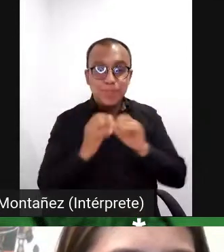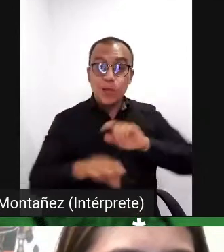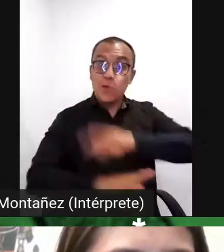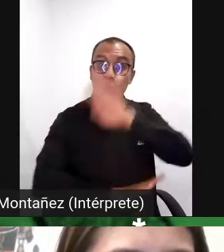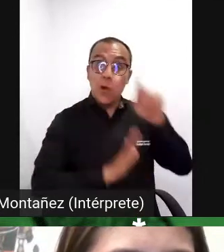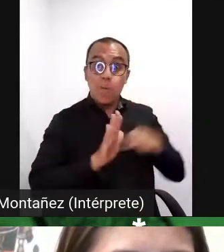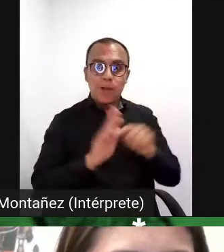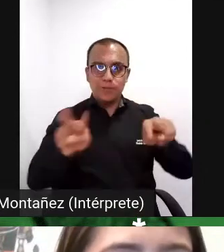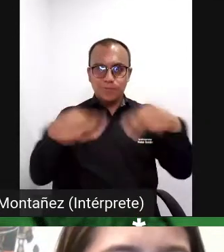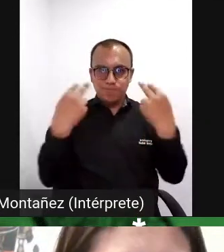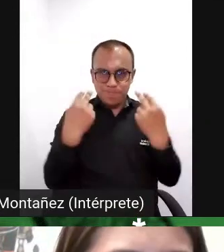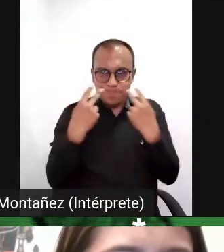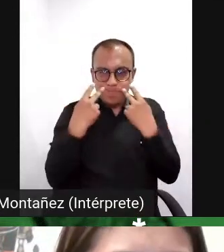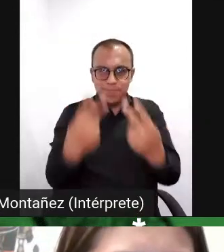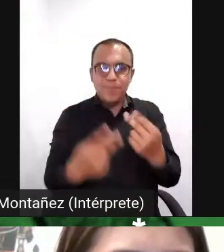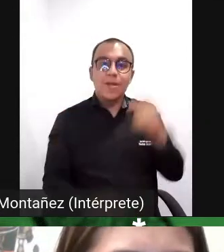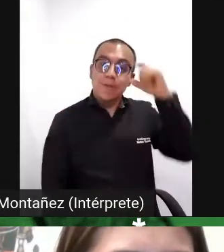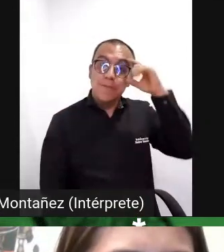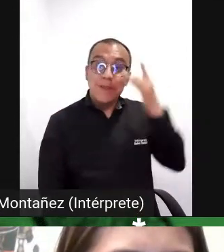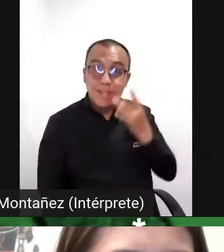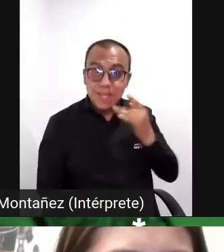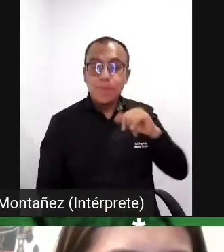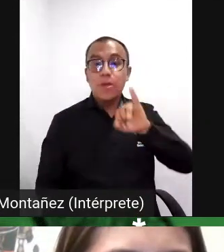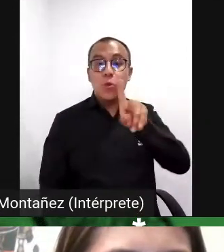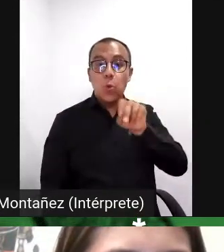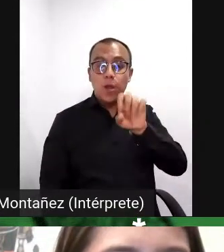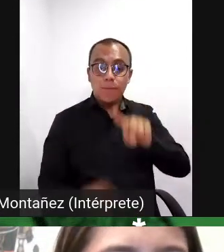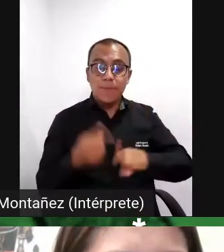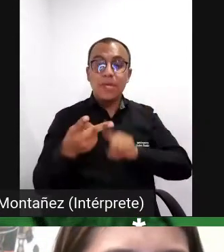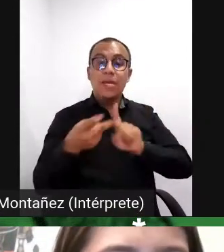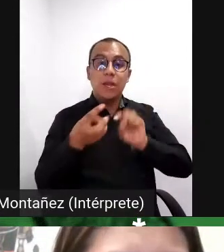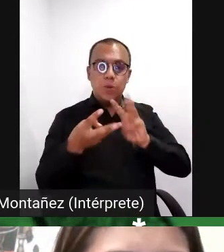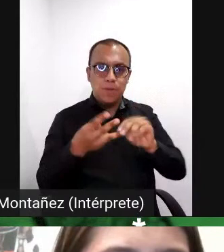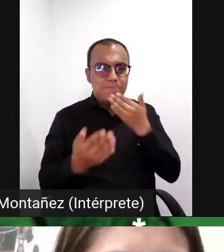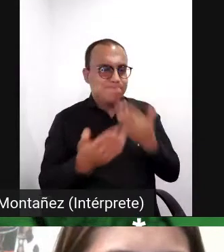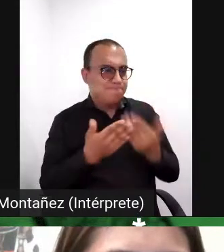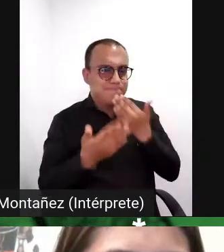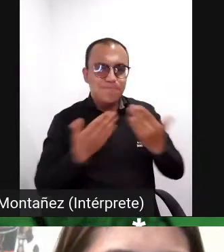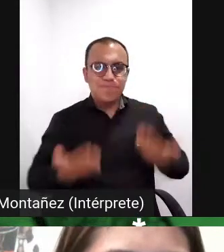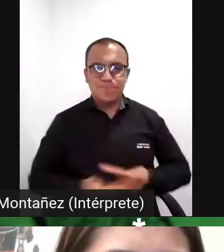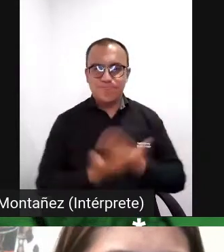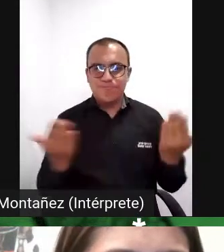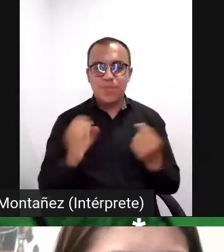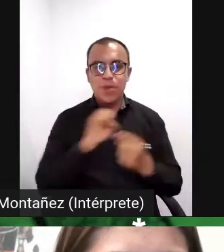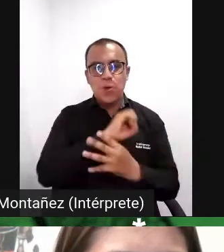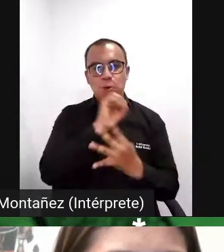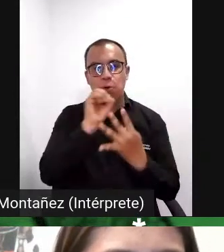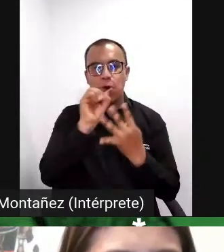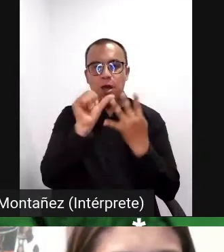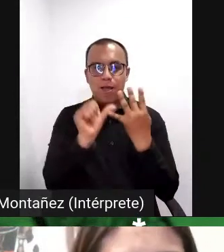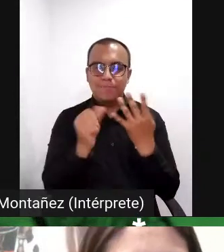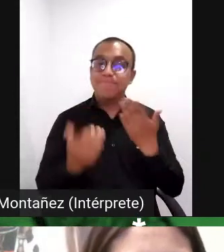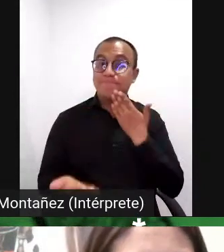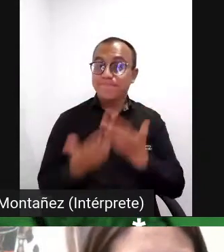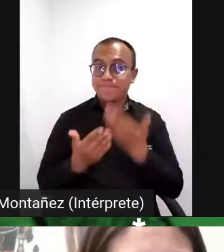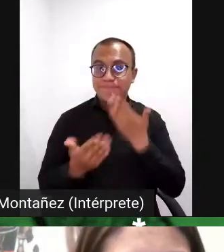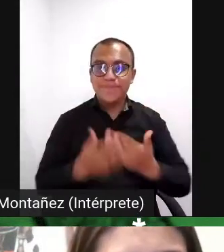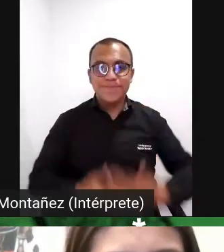que nos vieron, Jimena, Vladimir, Juan Camilo, Juan Manuel, muchas gracias. Gracias.